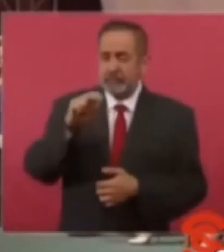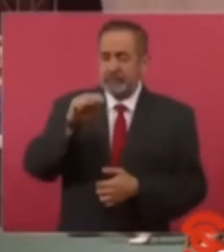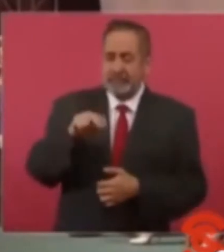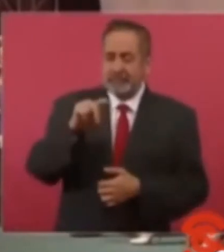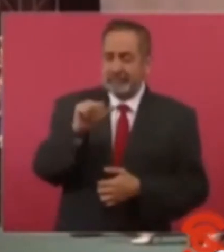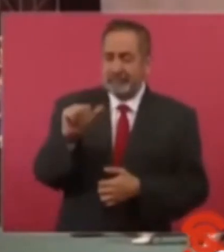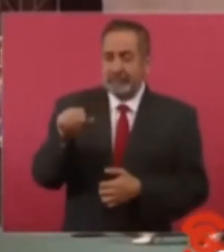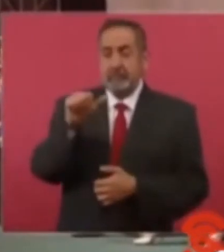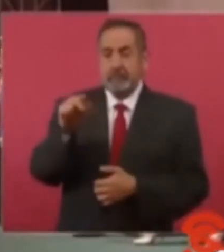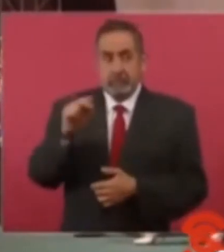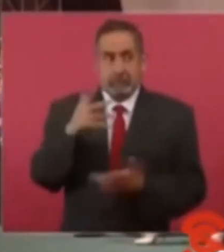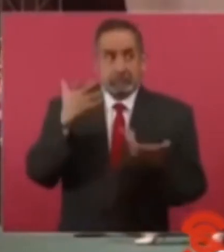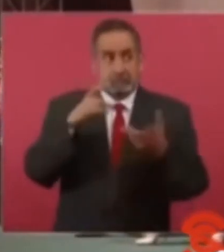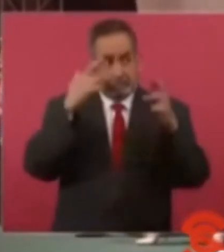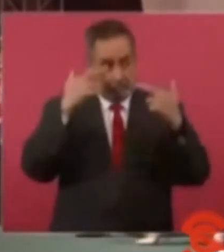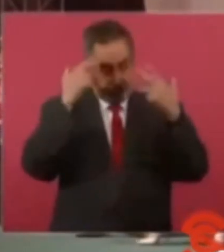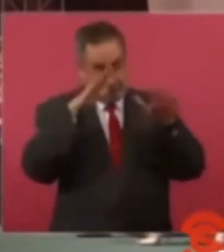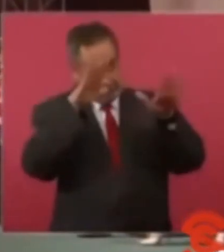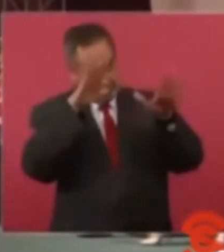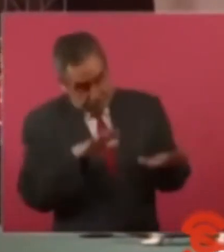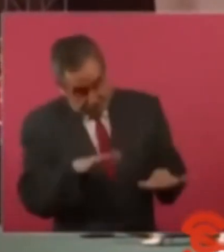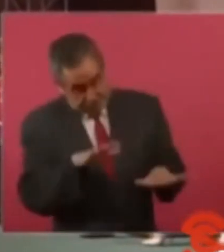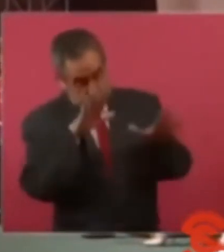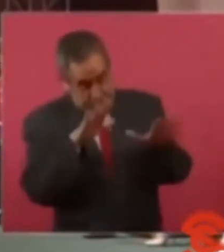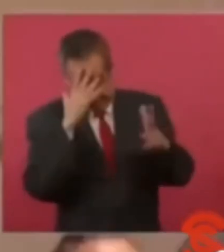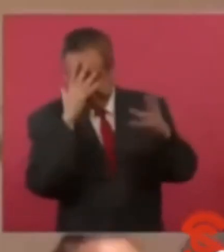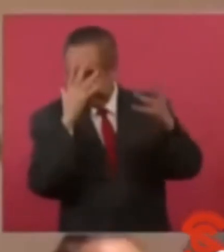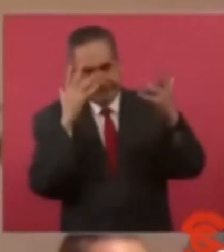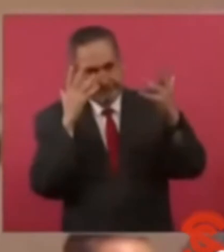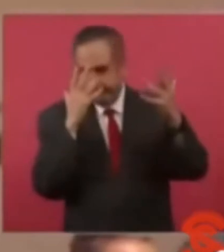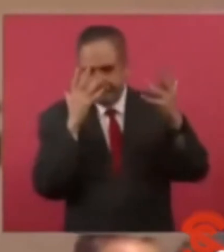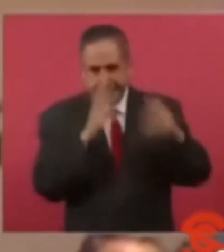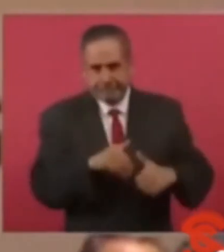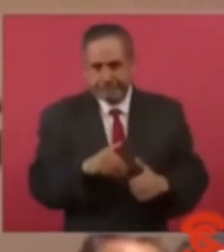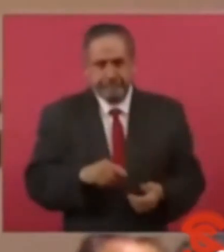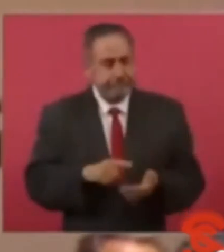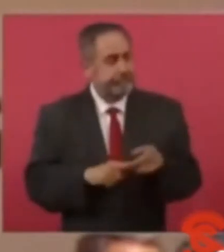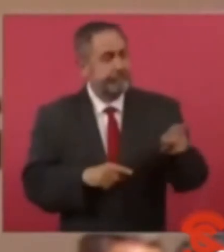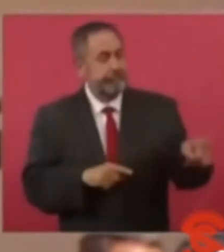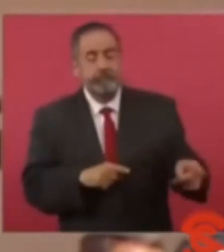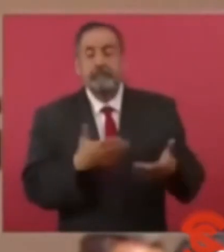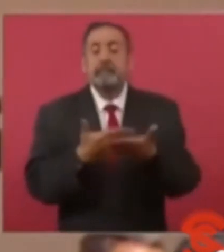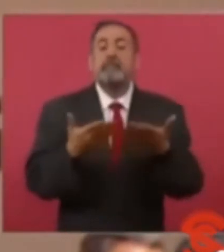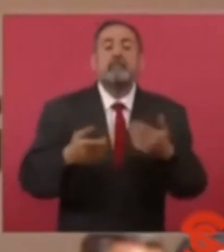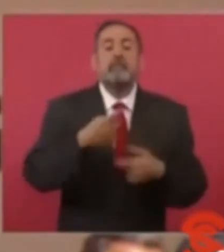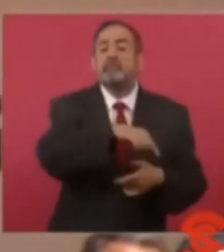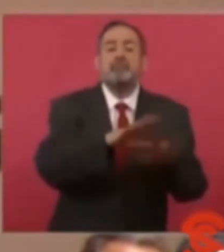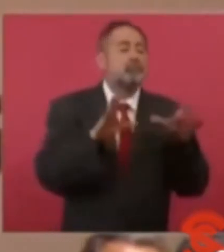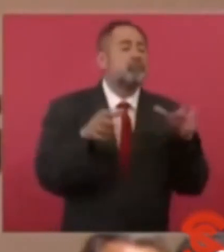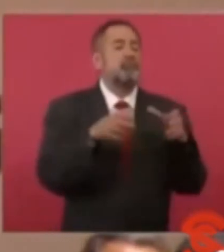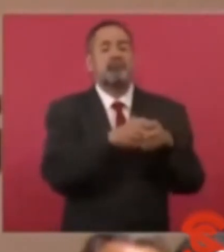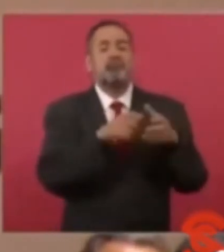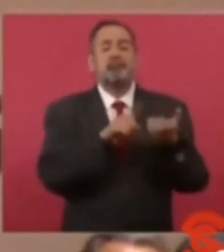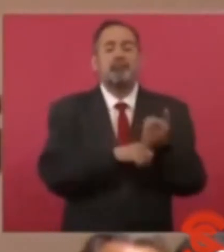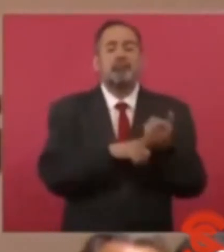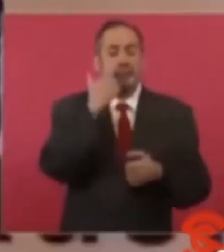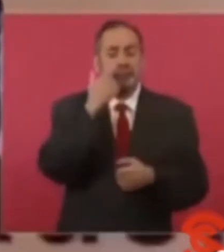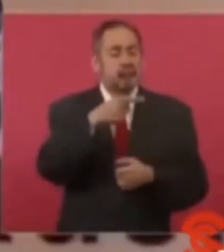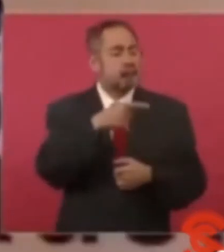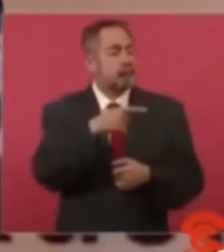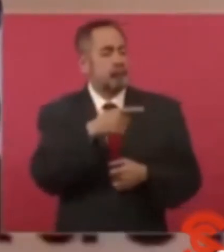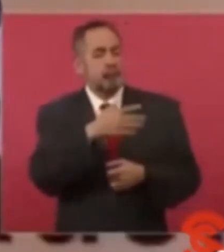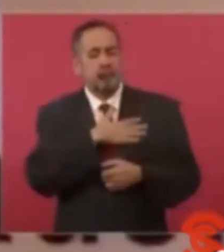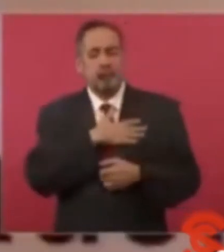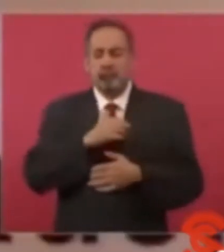Su Alteza Serenísima. Ahora se han constituido en una especie de